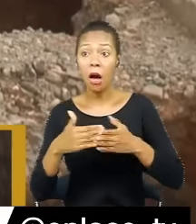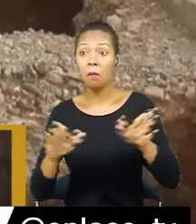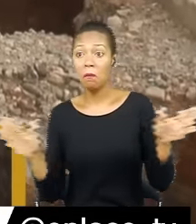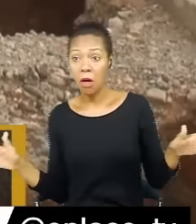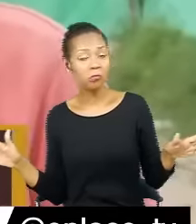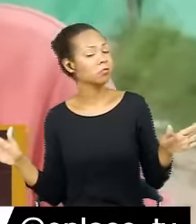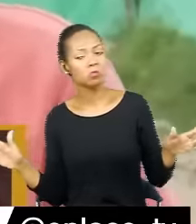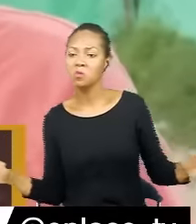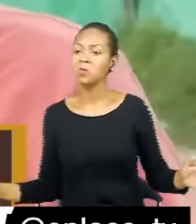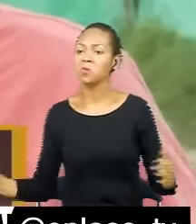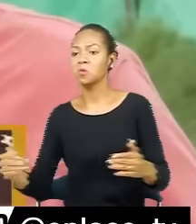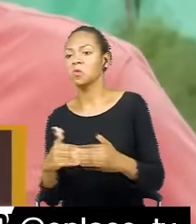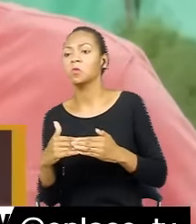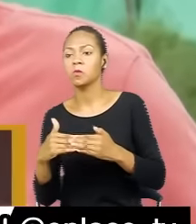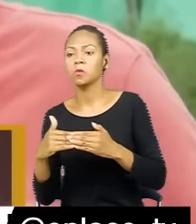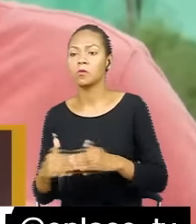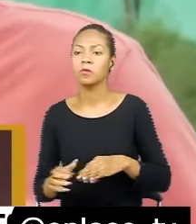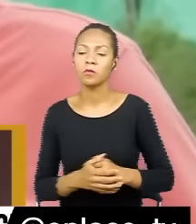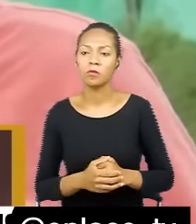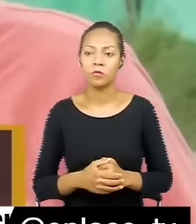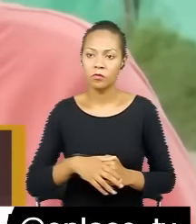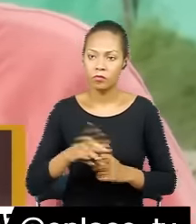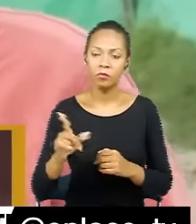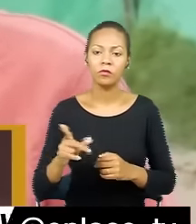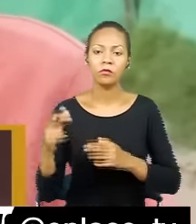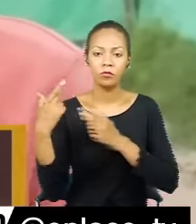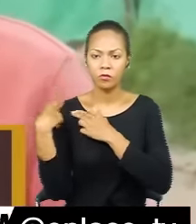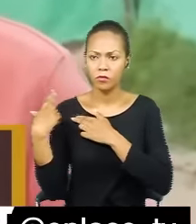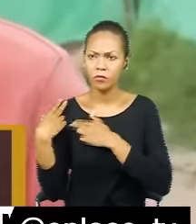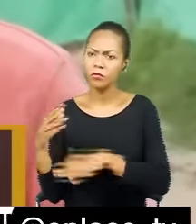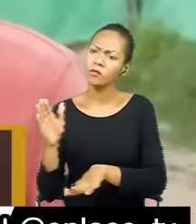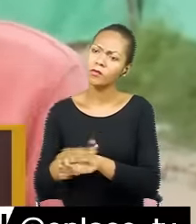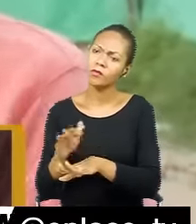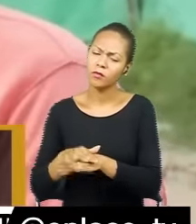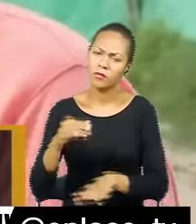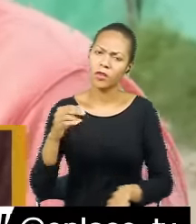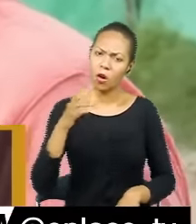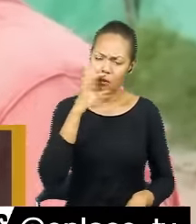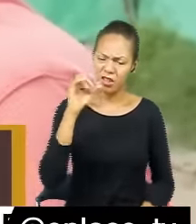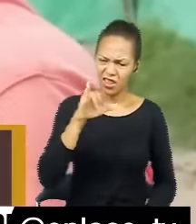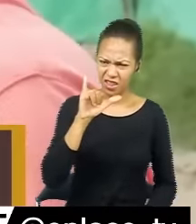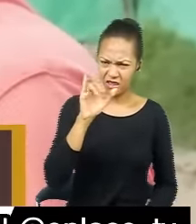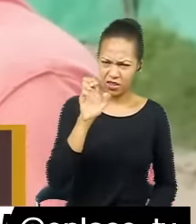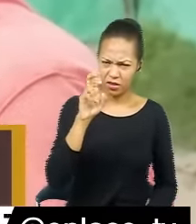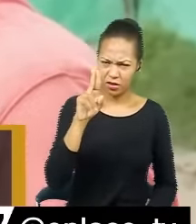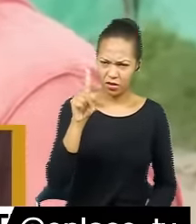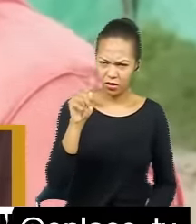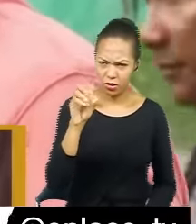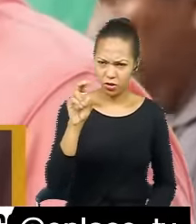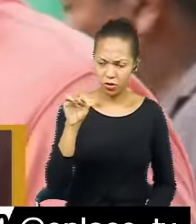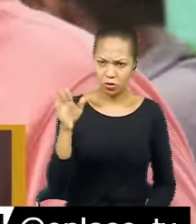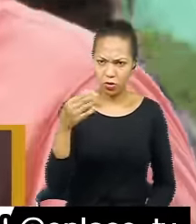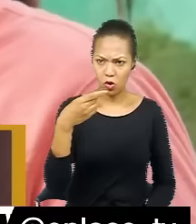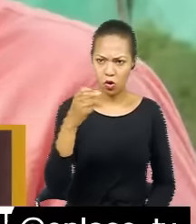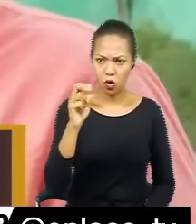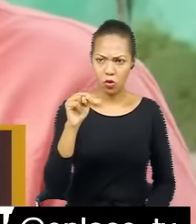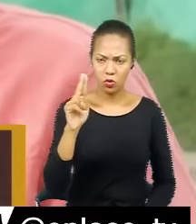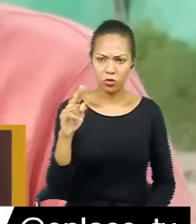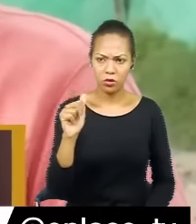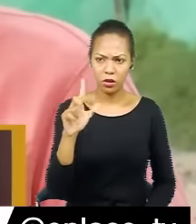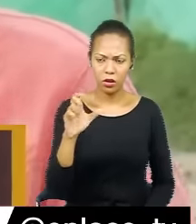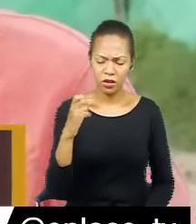a la administración municipal en cabeza de Gerson González, el secretario de Infraestructura, del inconveniente que se está presentando, que es